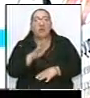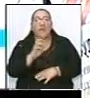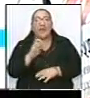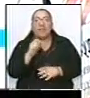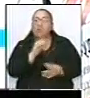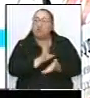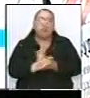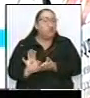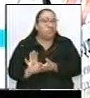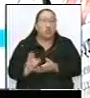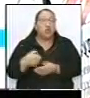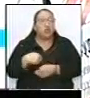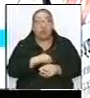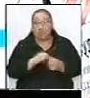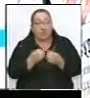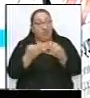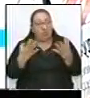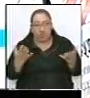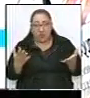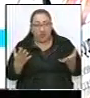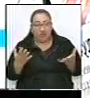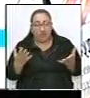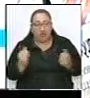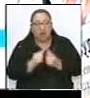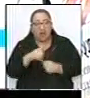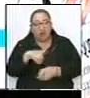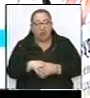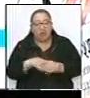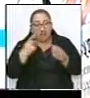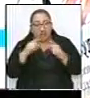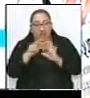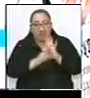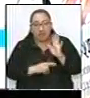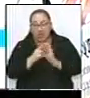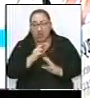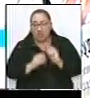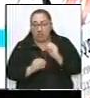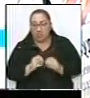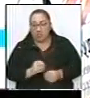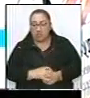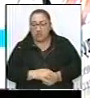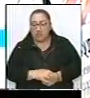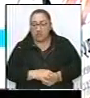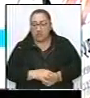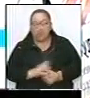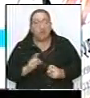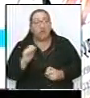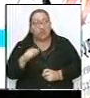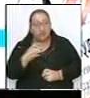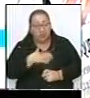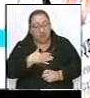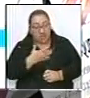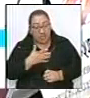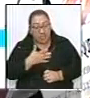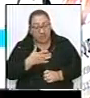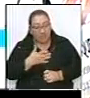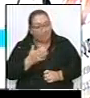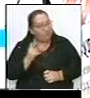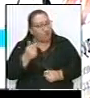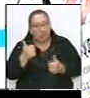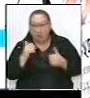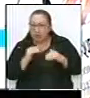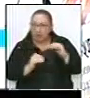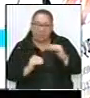absoluta. Nosotros lo hacemos con mayoría absoluta. Creo que a nivel reglamentario hay que hacer algunas modificaciones, pero sí me parece un desequilibrio,